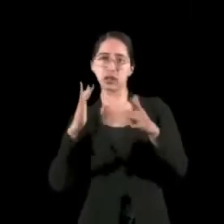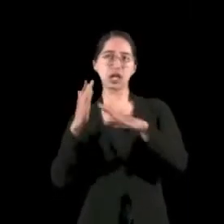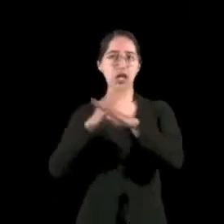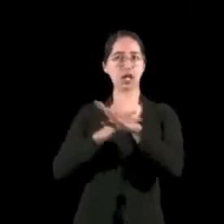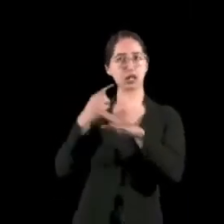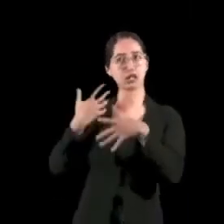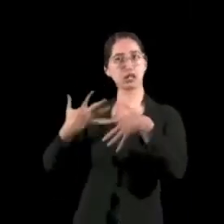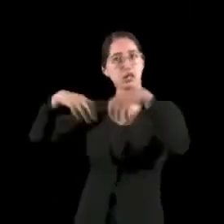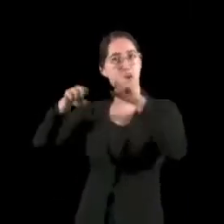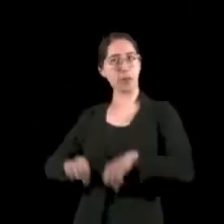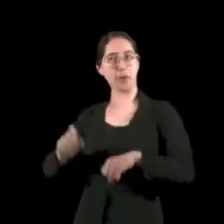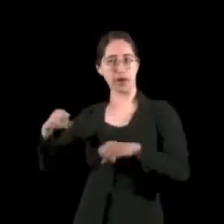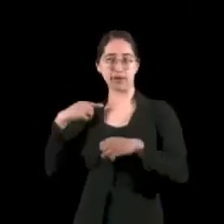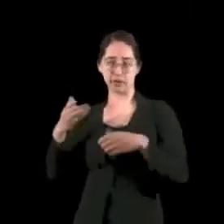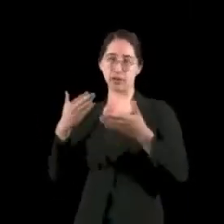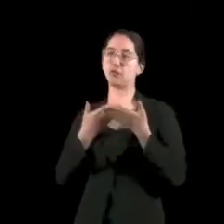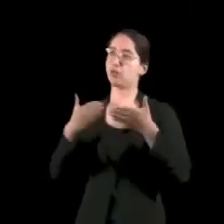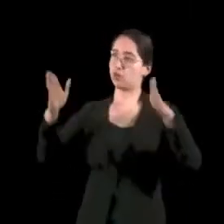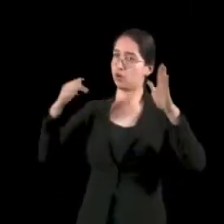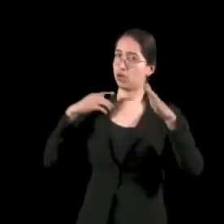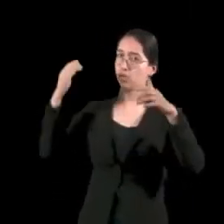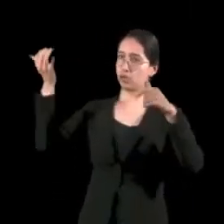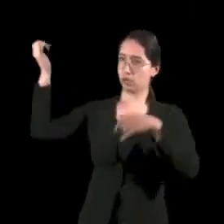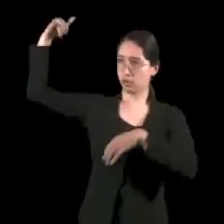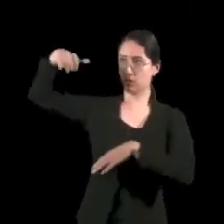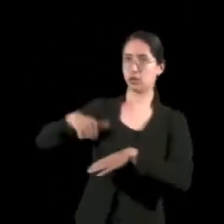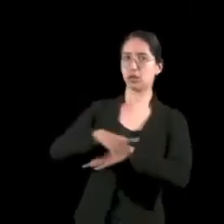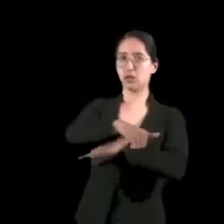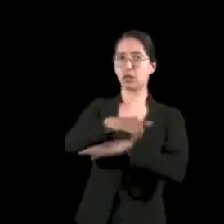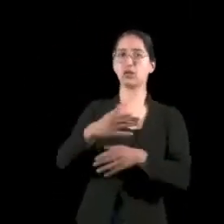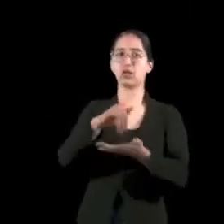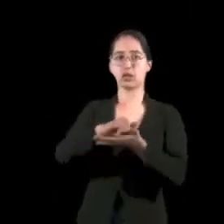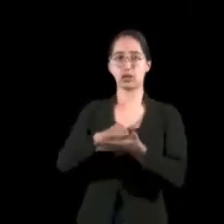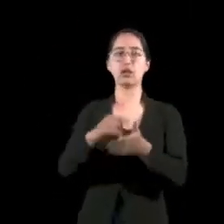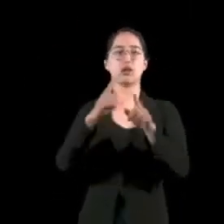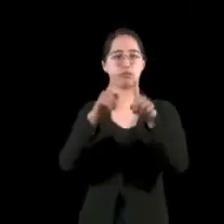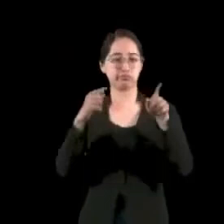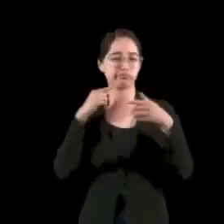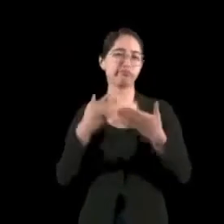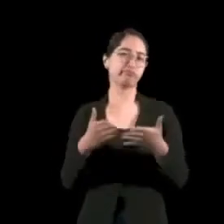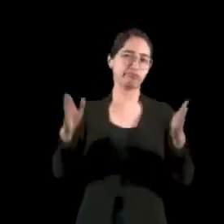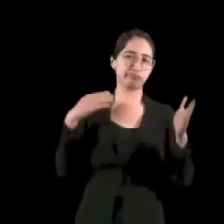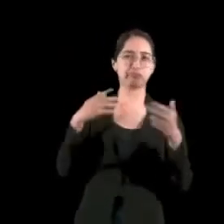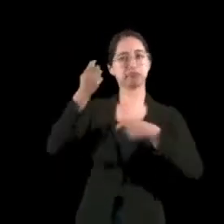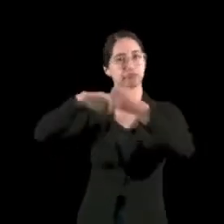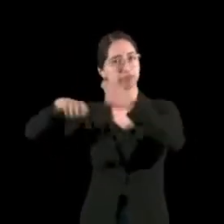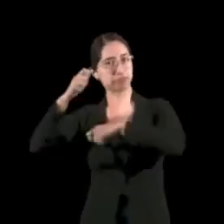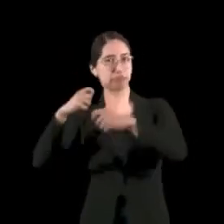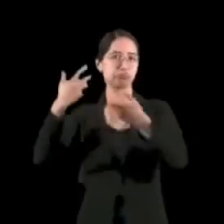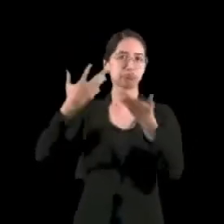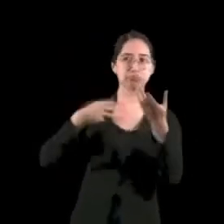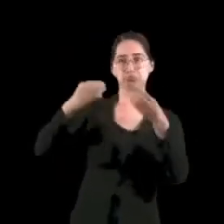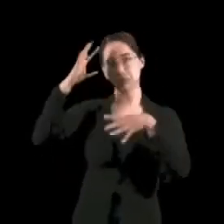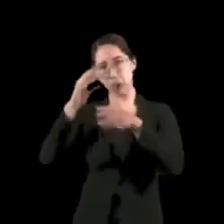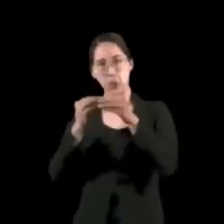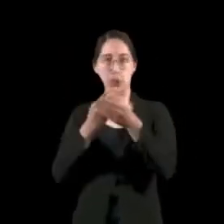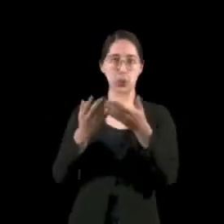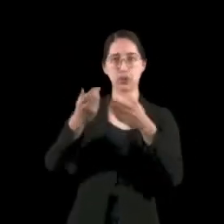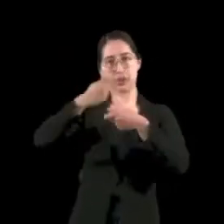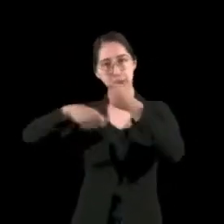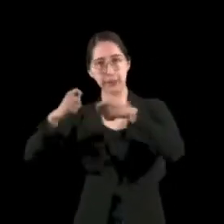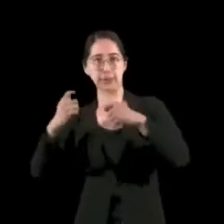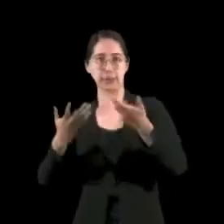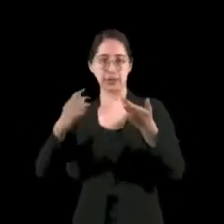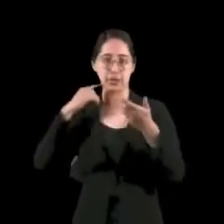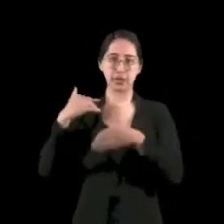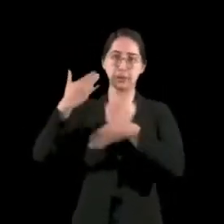por la octava conferencia. Lo que no previmos nunca era la descomposición que eso a la final pues iba a traer tanto en la población,